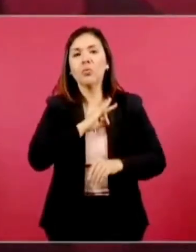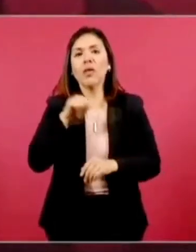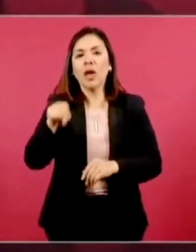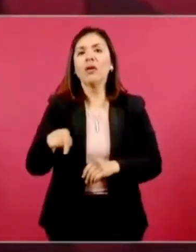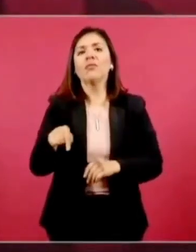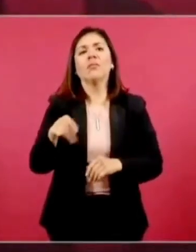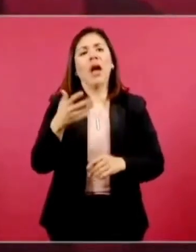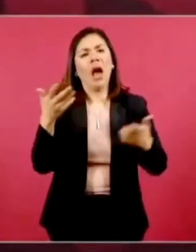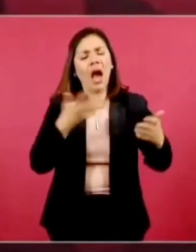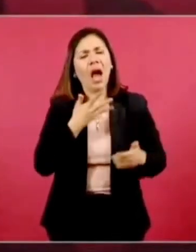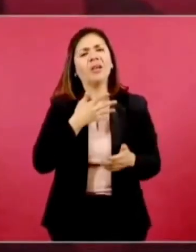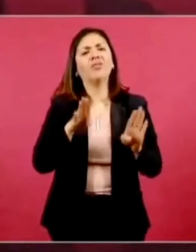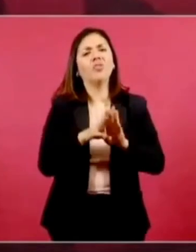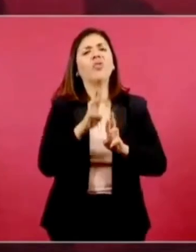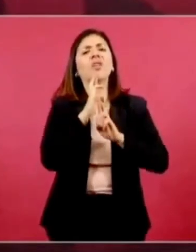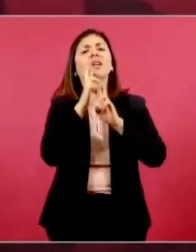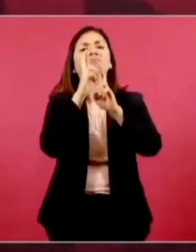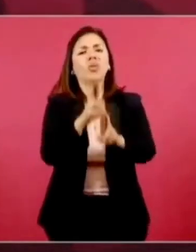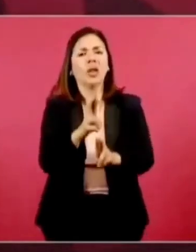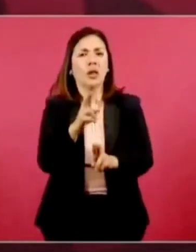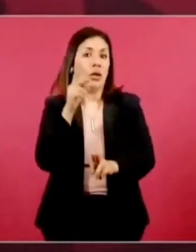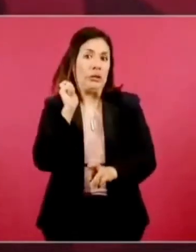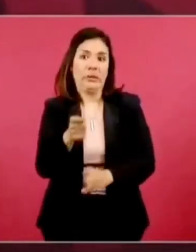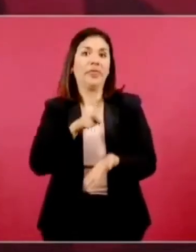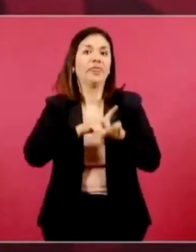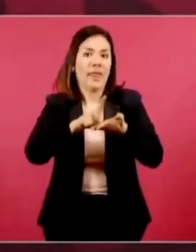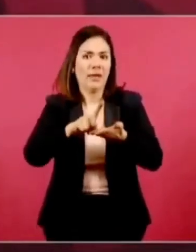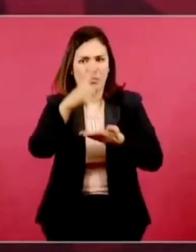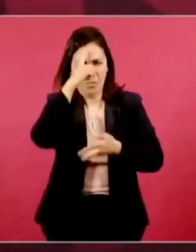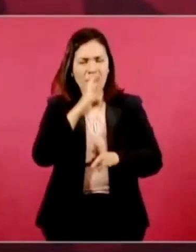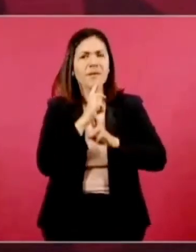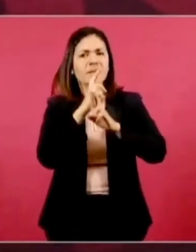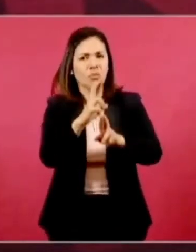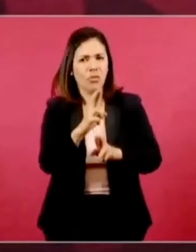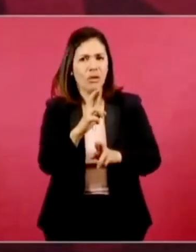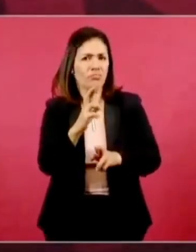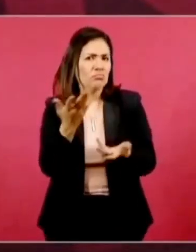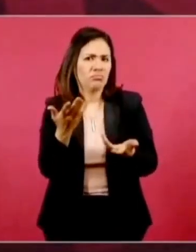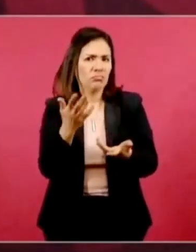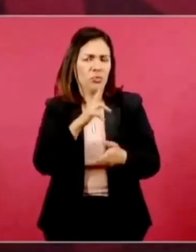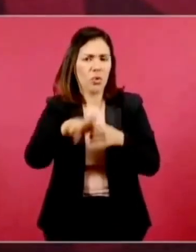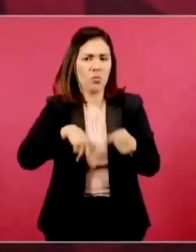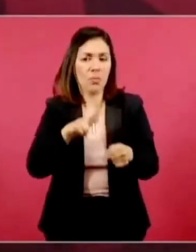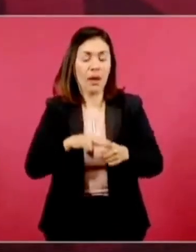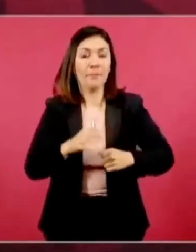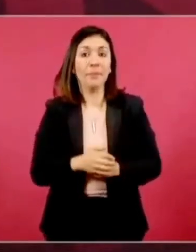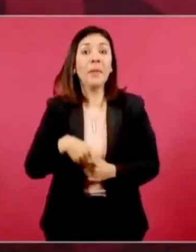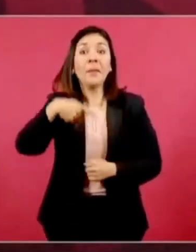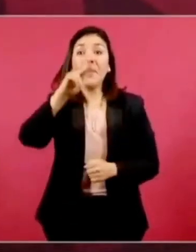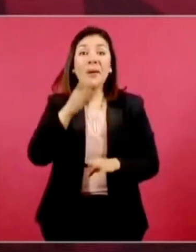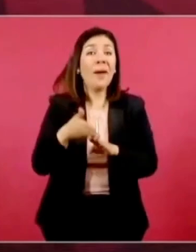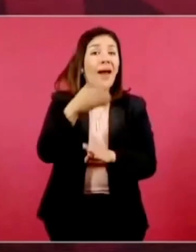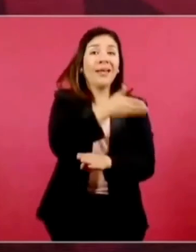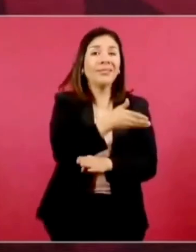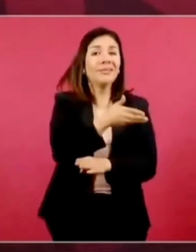ejercer la réplica, el derecho de réplica. En aquel entonces no había nada.